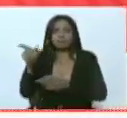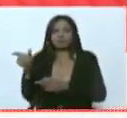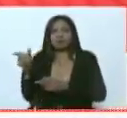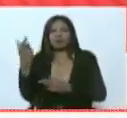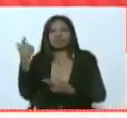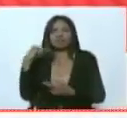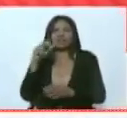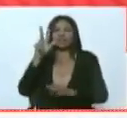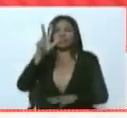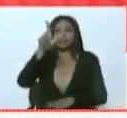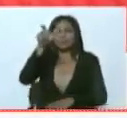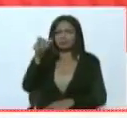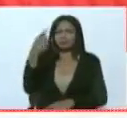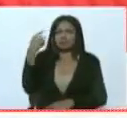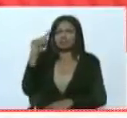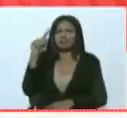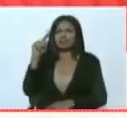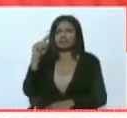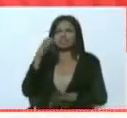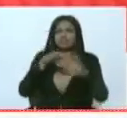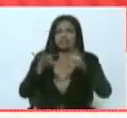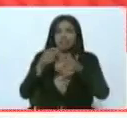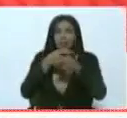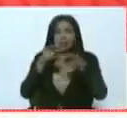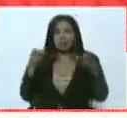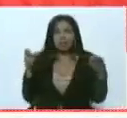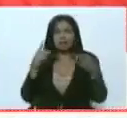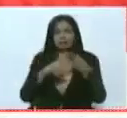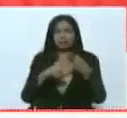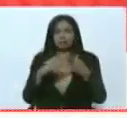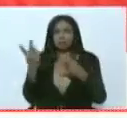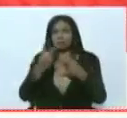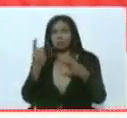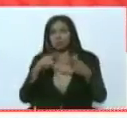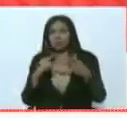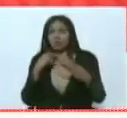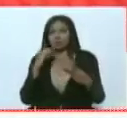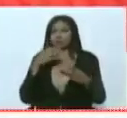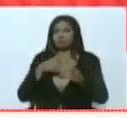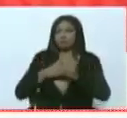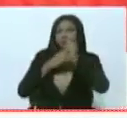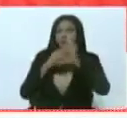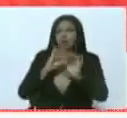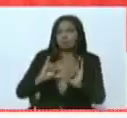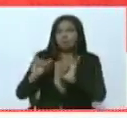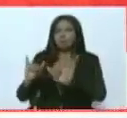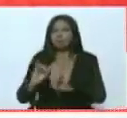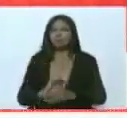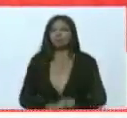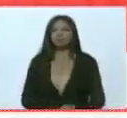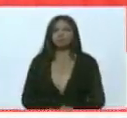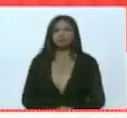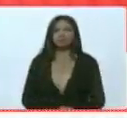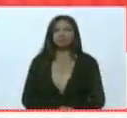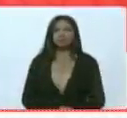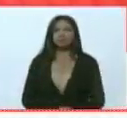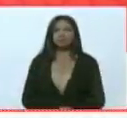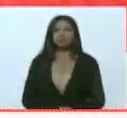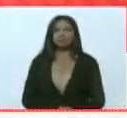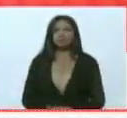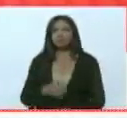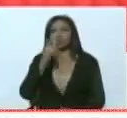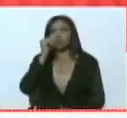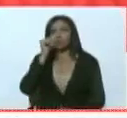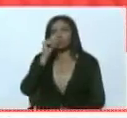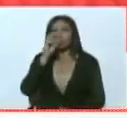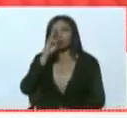Eran 3 militantes, ¿verdad? El secretario general del partido y ellos 2 que eran los militantes. William Mantilla, no,